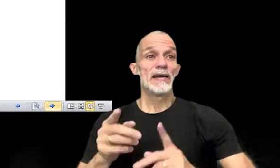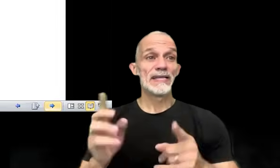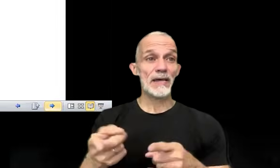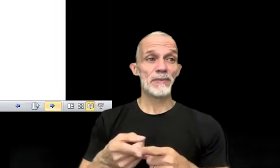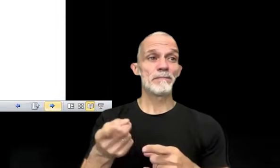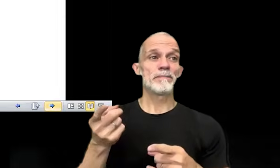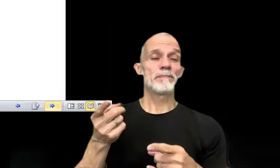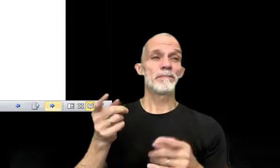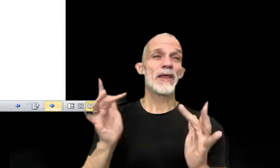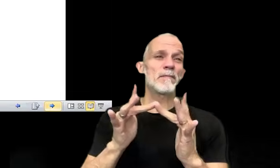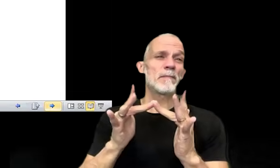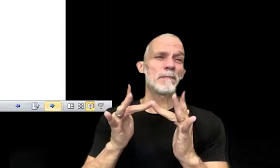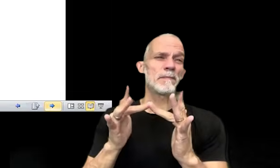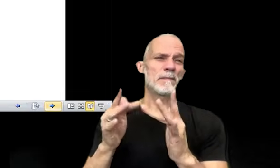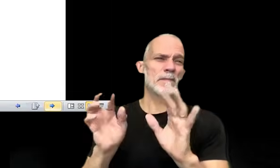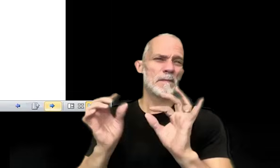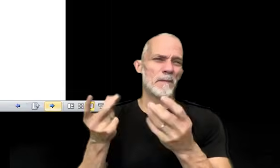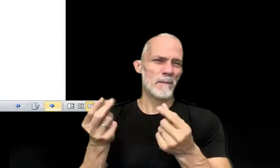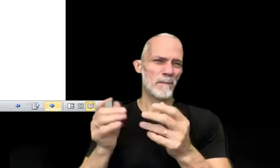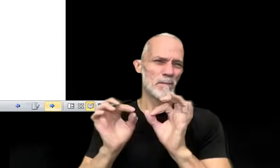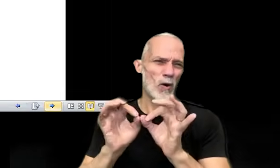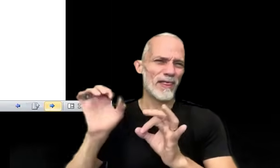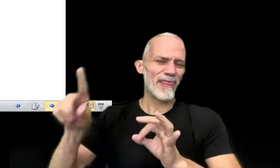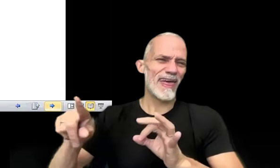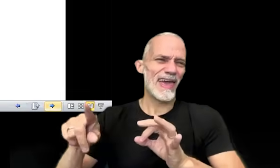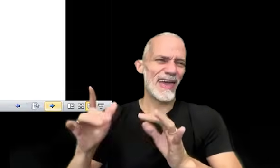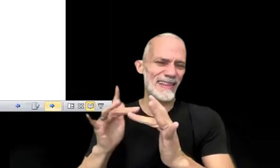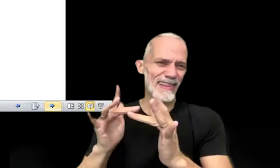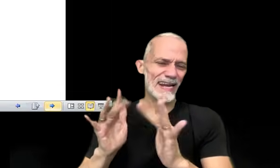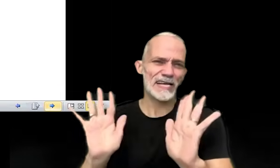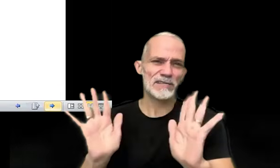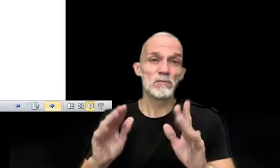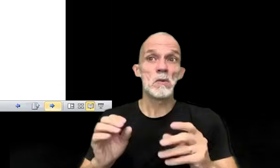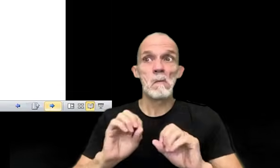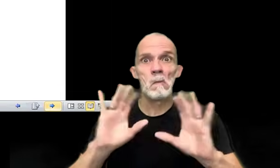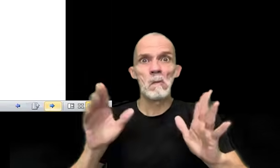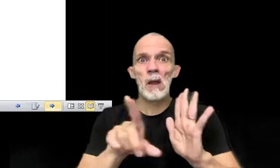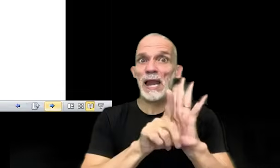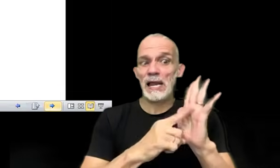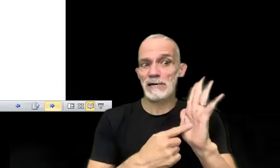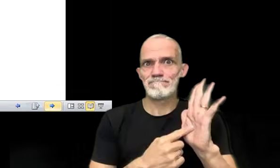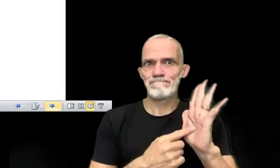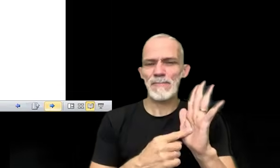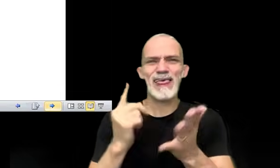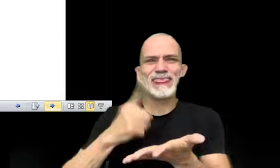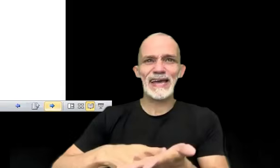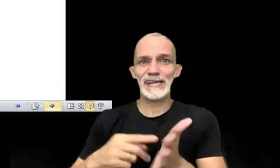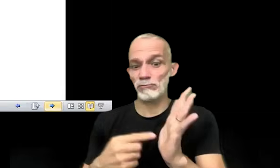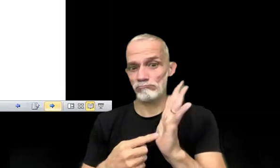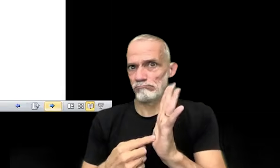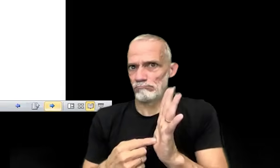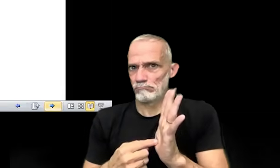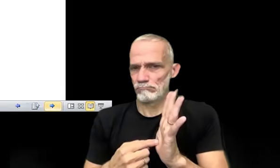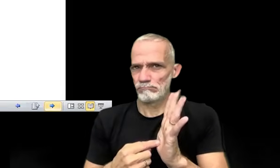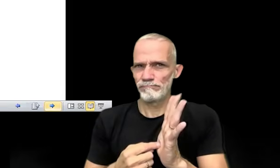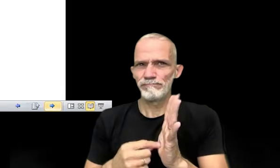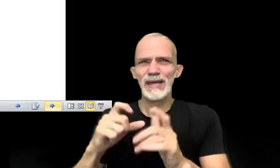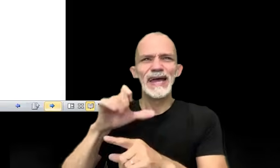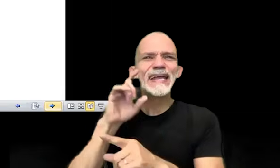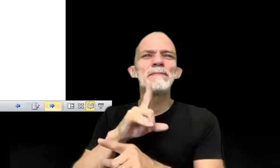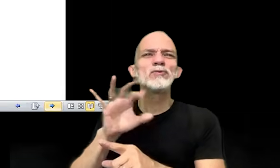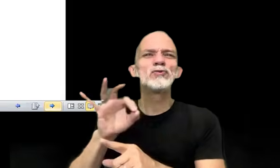Los criptoactivos, ¿sí? Como ya dijimos, ya adelanté un poquito, no están definidos ni en la ley ni en el decreto.